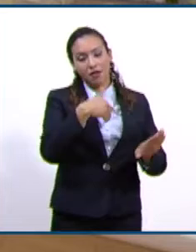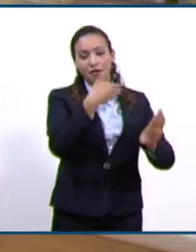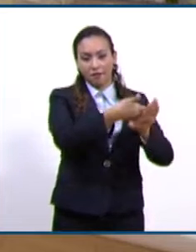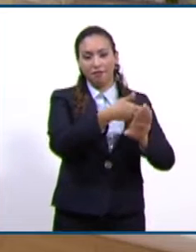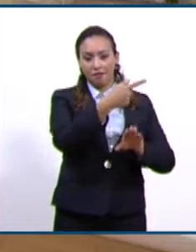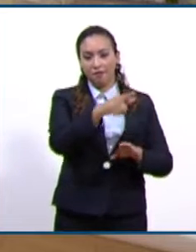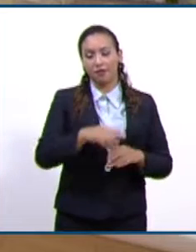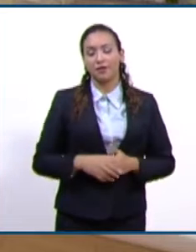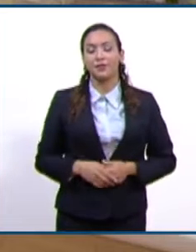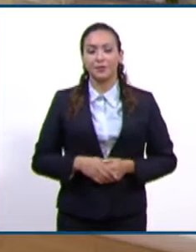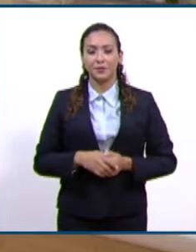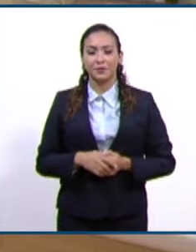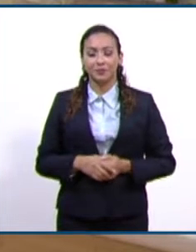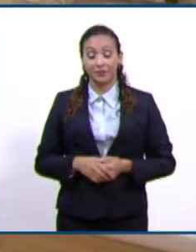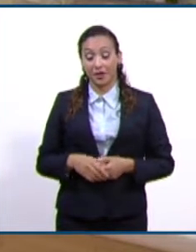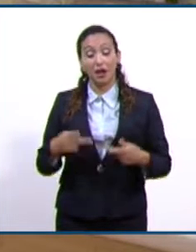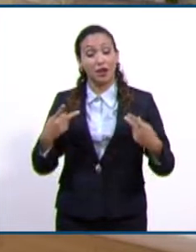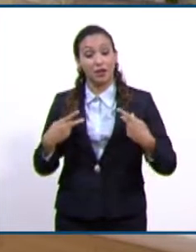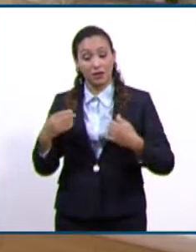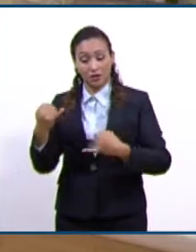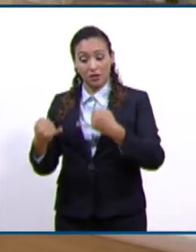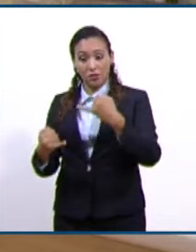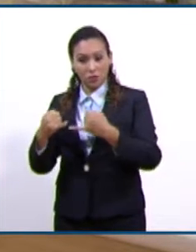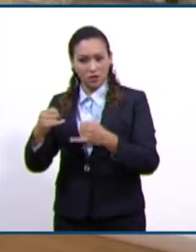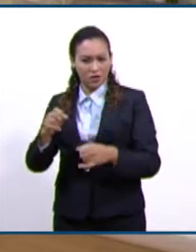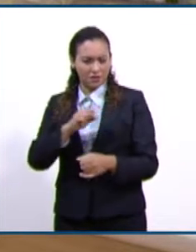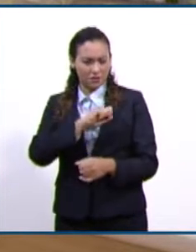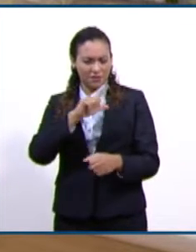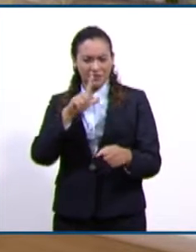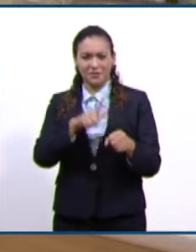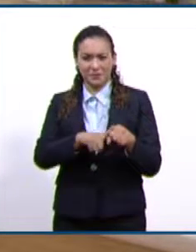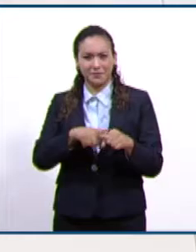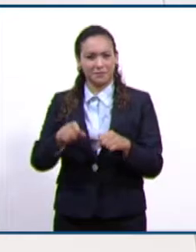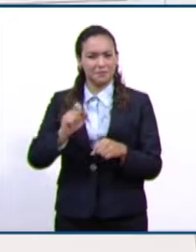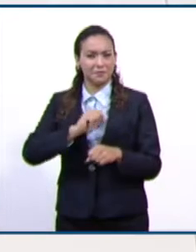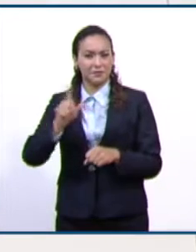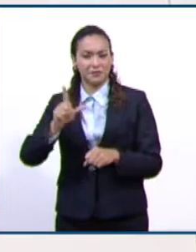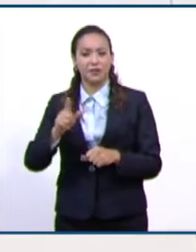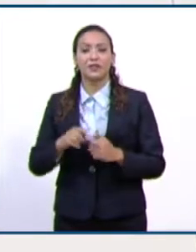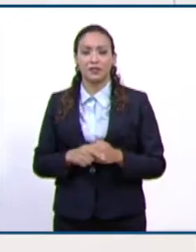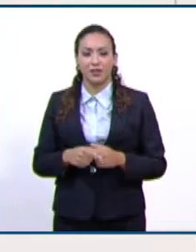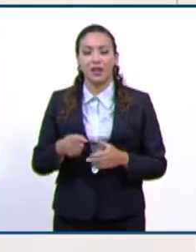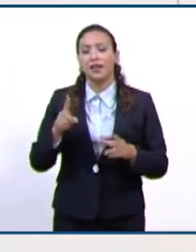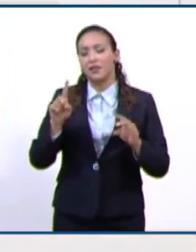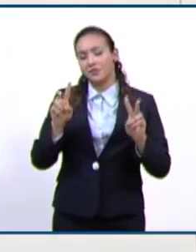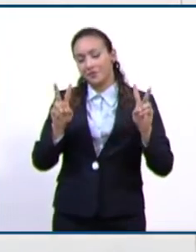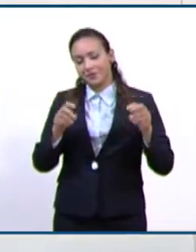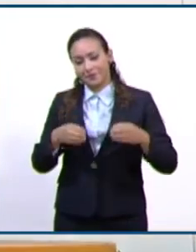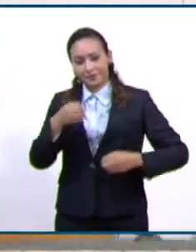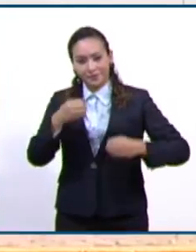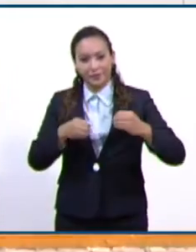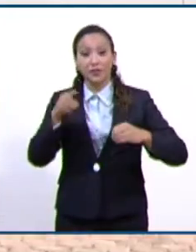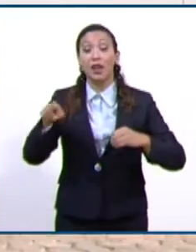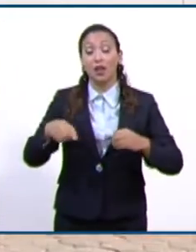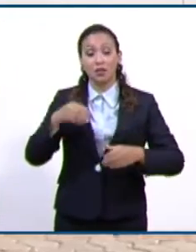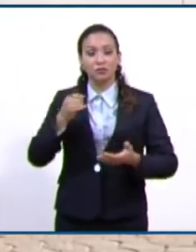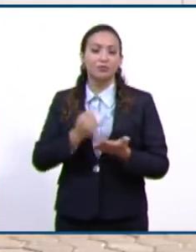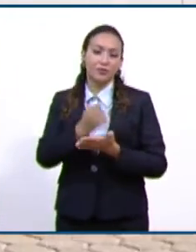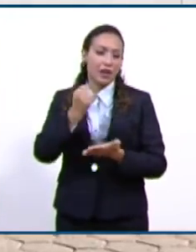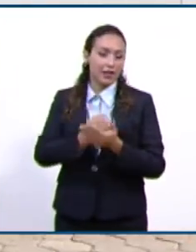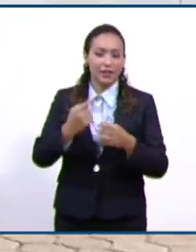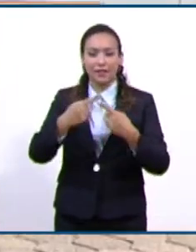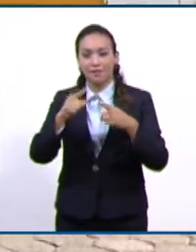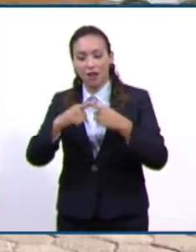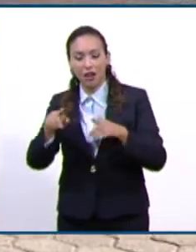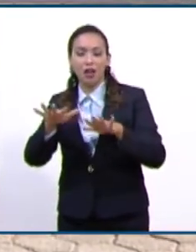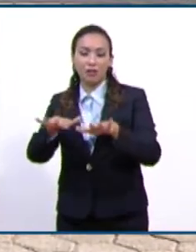Los jueces especializados en el sistema de justicia penal federal llevan a cabo diversos tipos de audiencias, mismas que son públicas y en presencia de